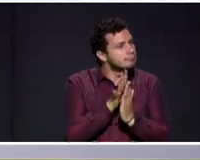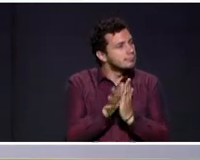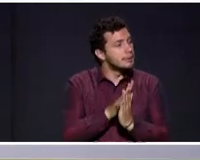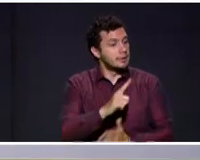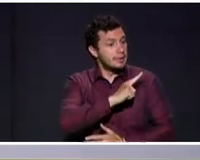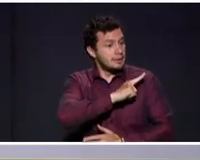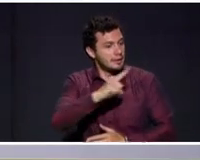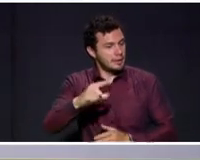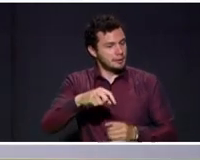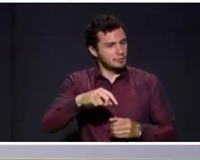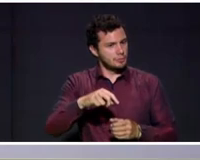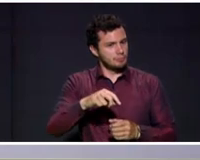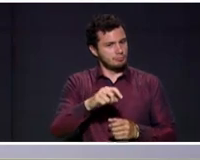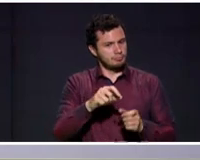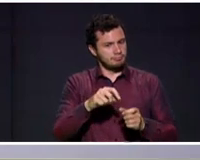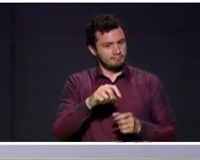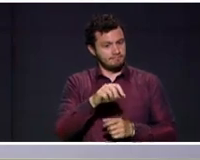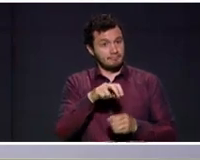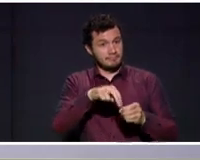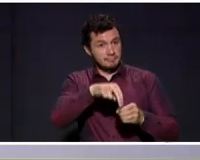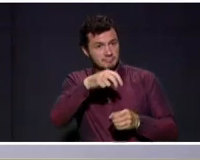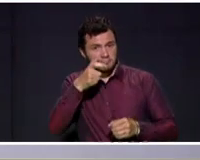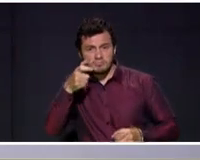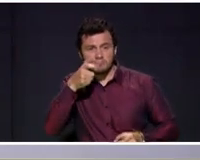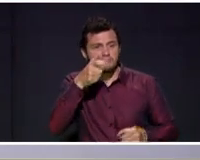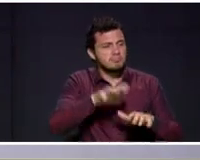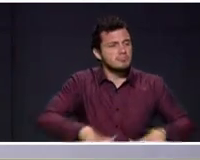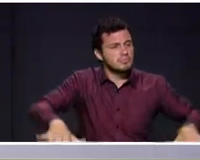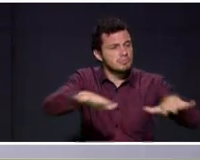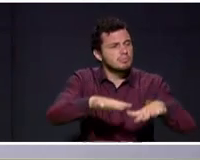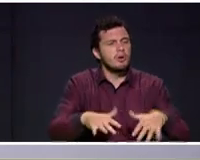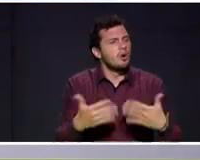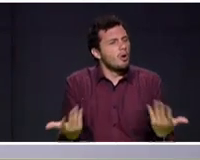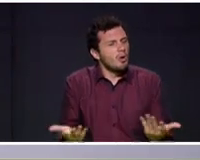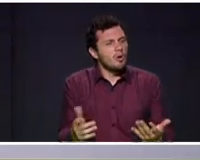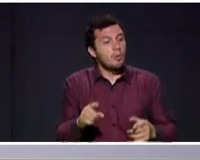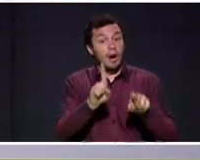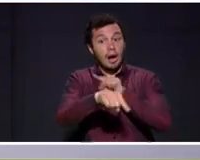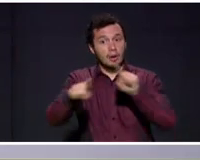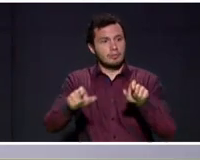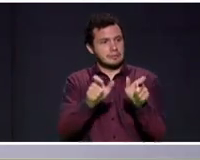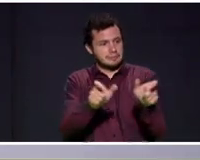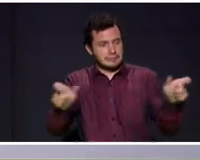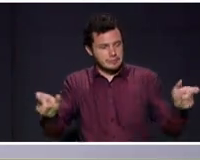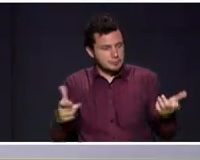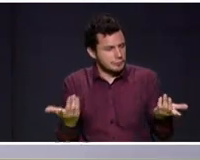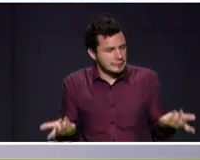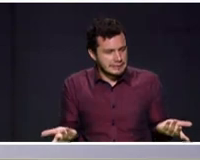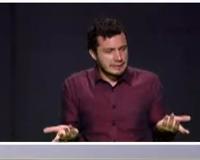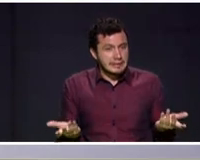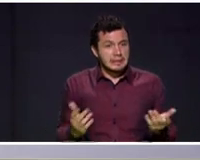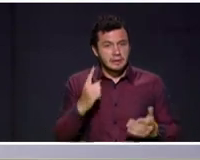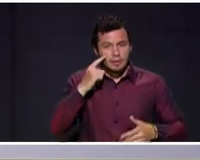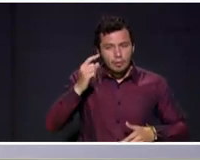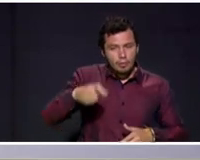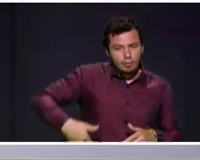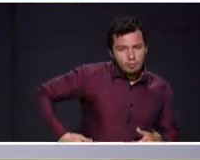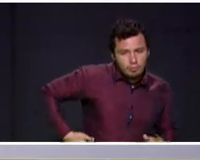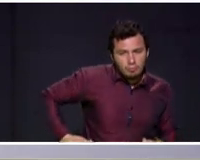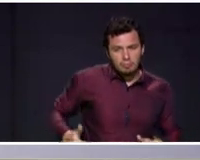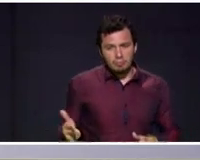seguridad como garantizar que esa propuesta no sea permeada por algunos delincuentes o bandidos pues que tratan de sacar provecho de casos